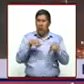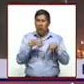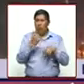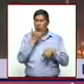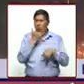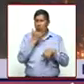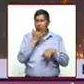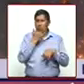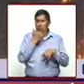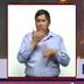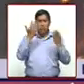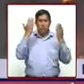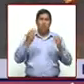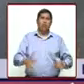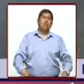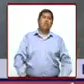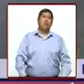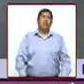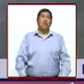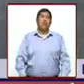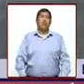ilícitos, ¿no? Con la mano dura.